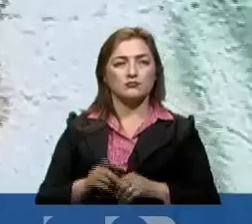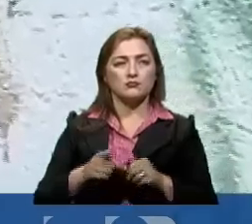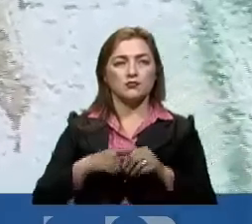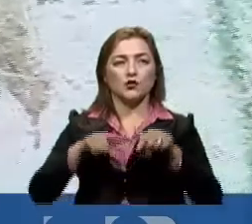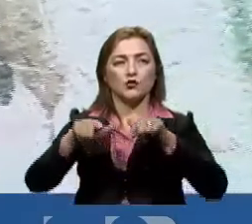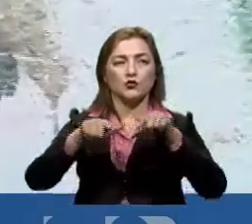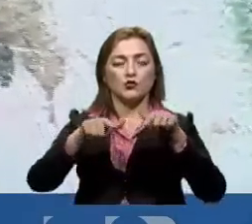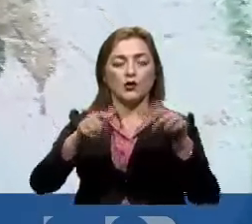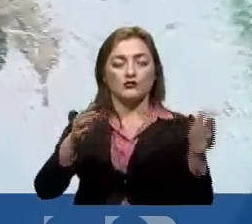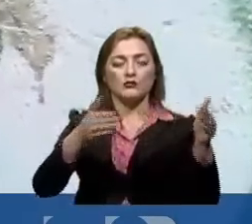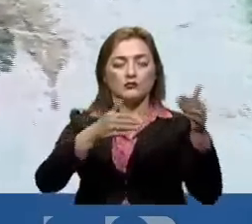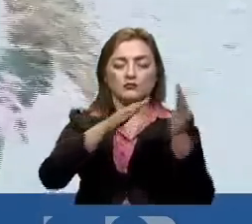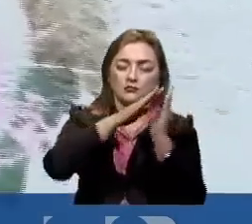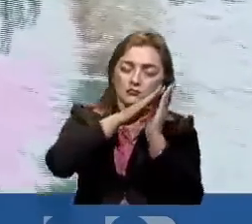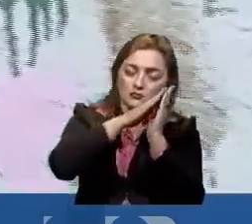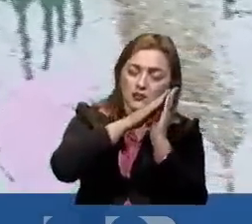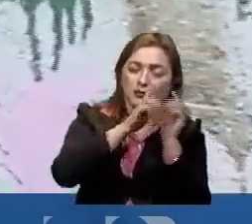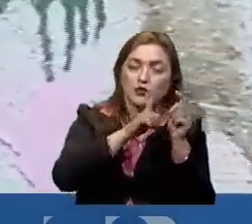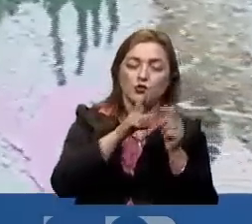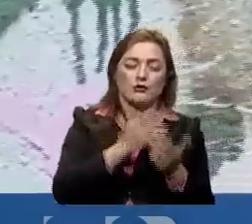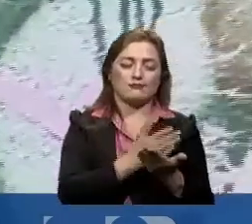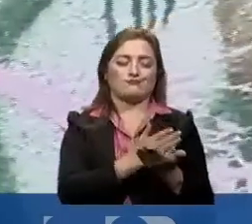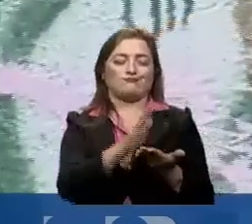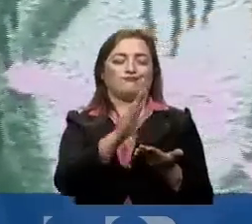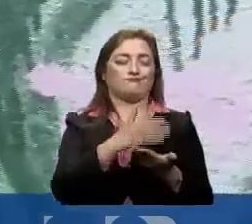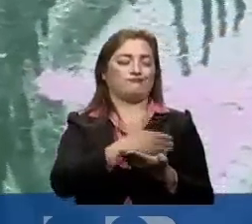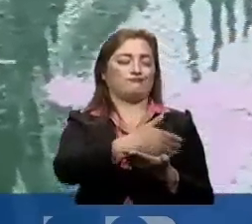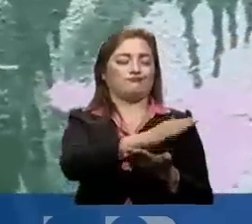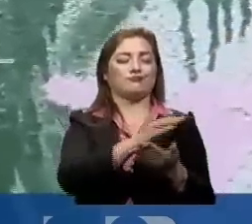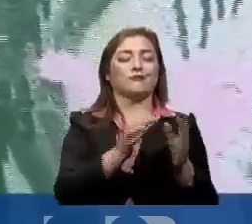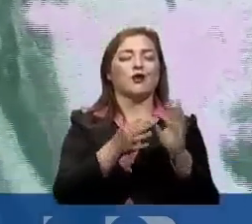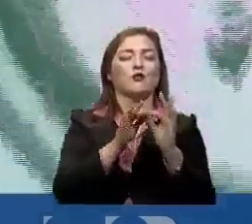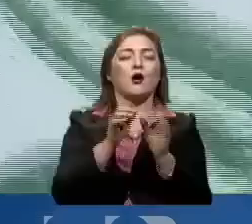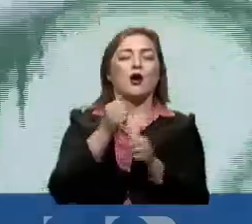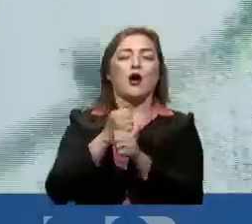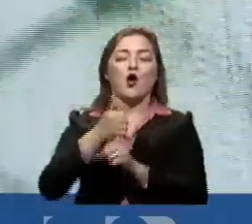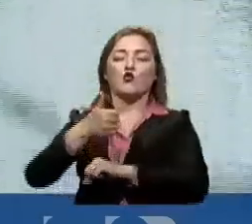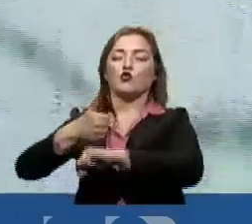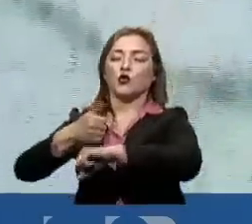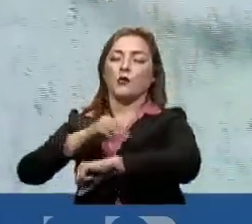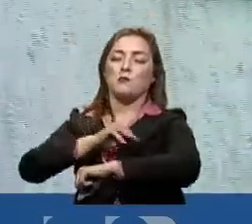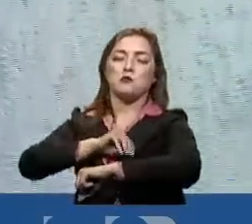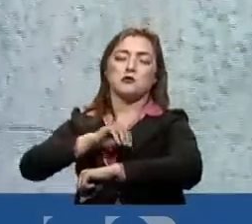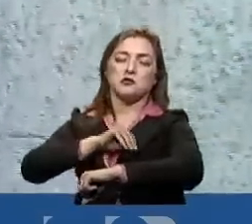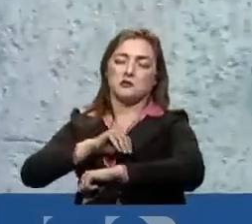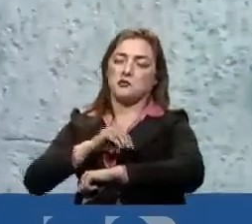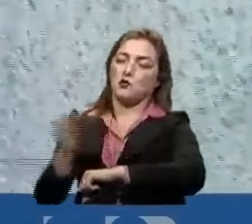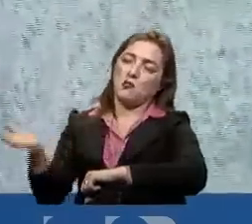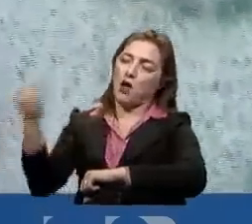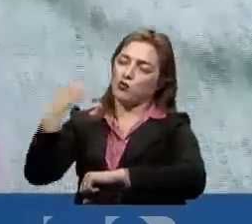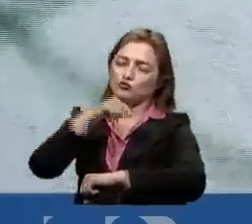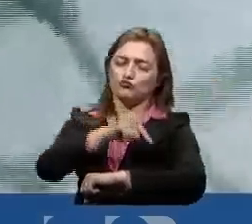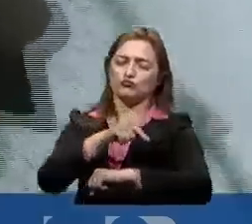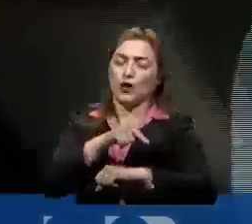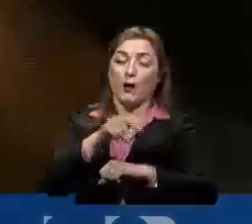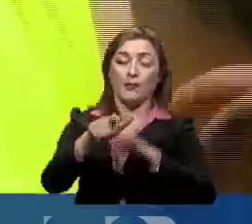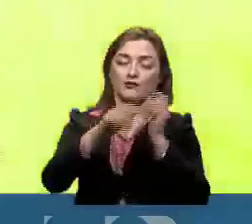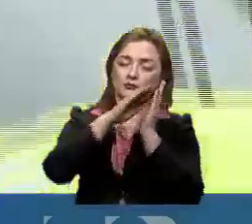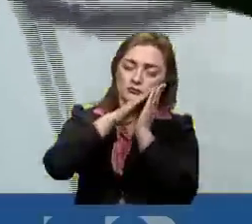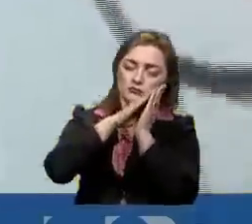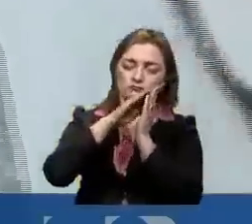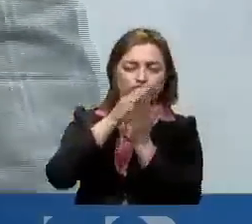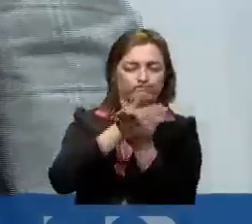estos espacios conjuntamente con las autoridades del municipio. Estamos haciendo un trabajo integral,